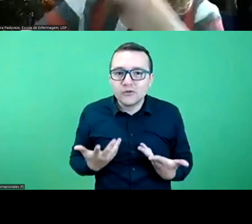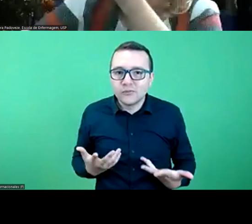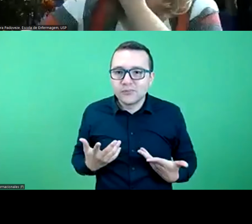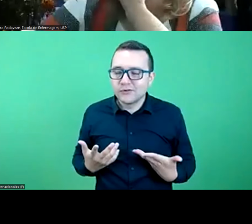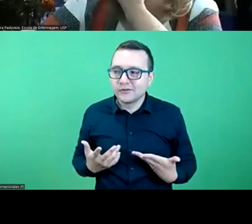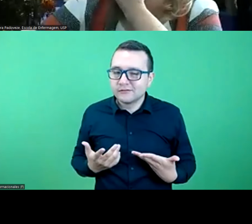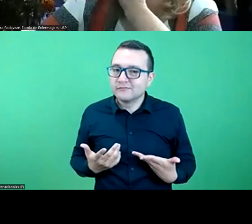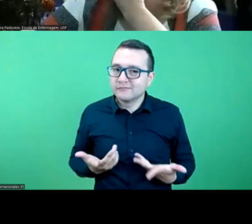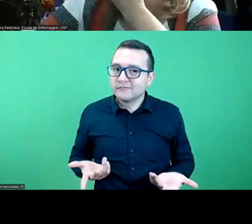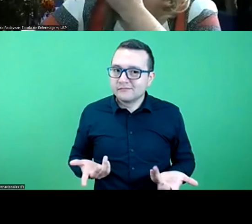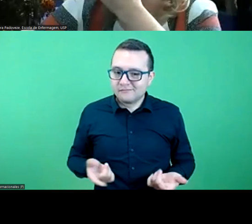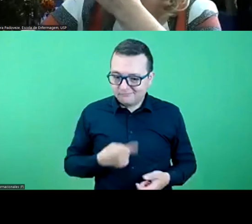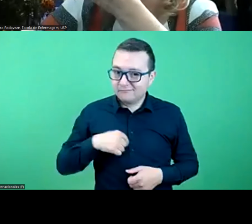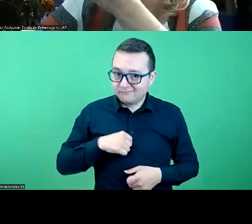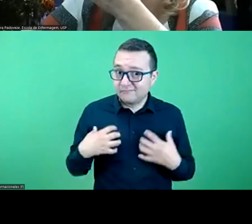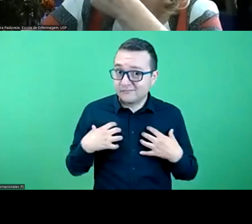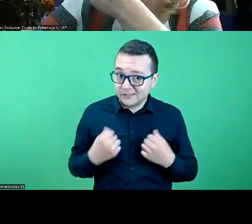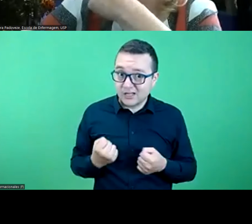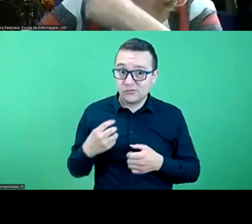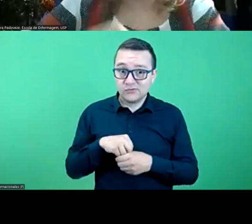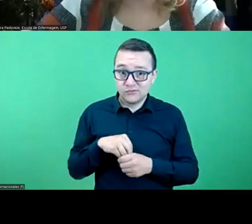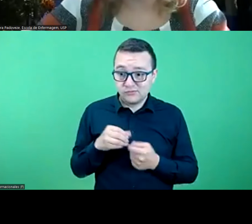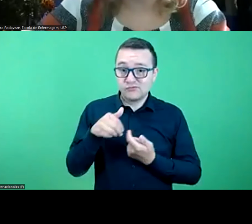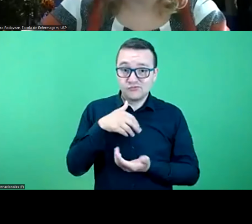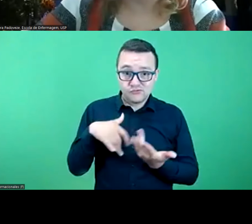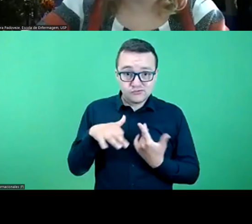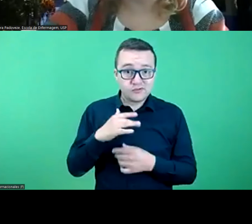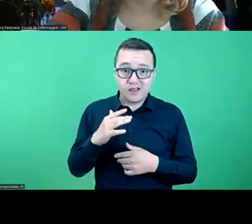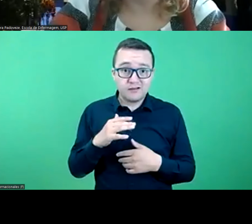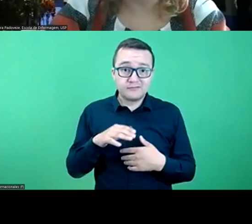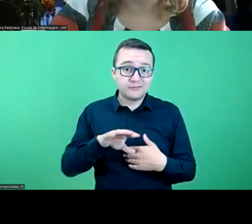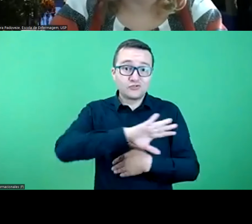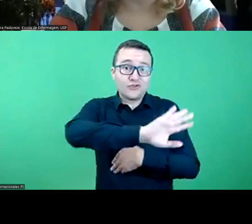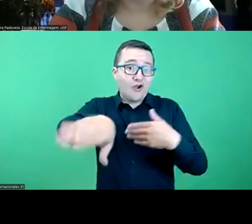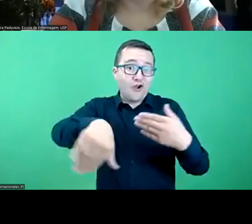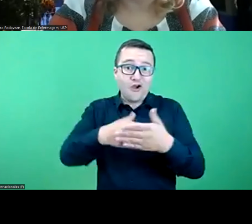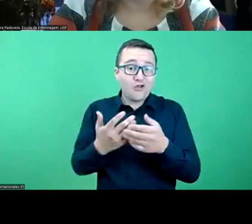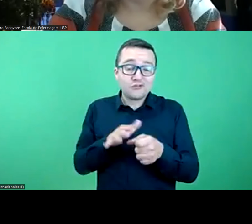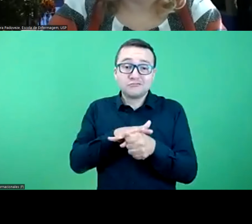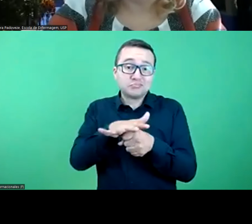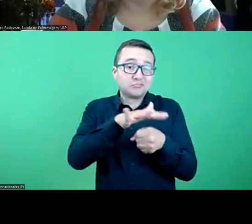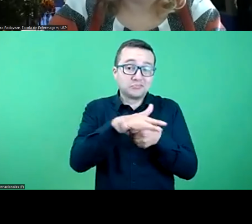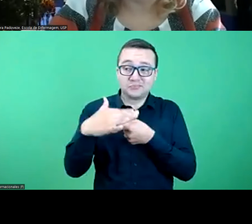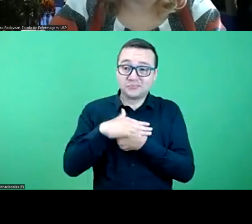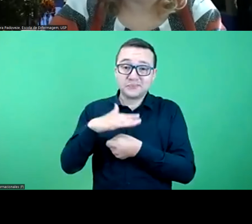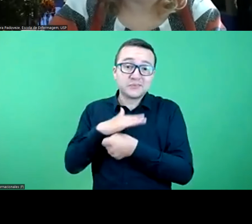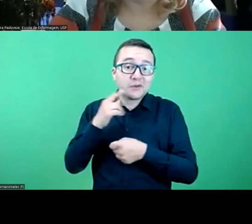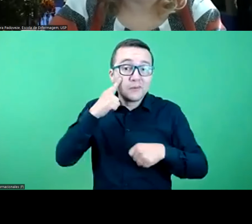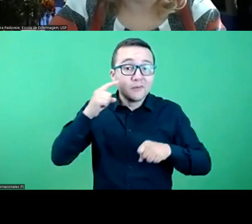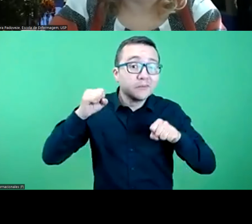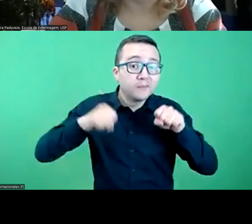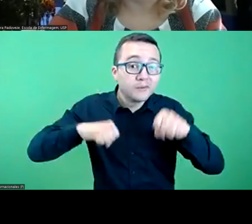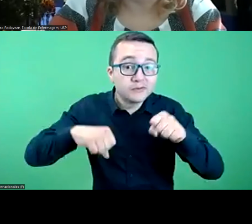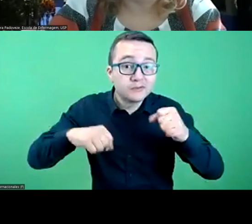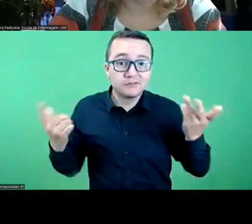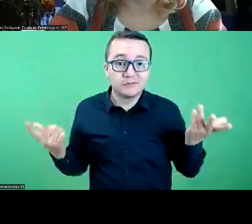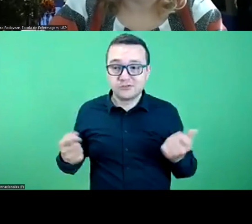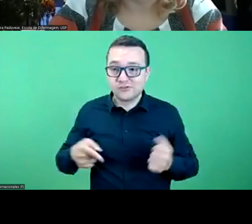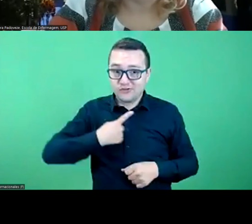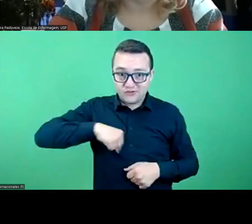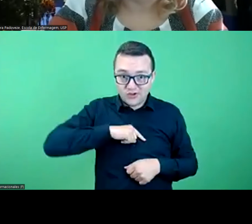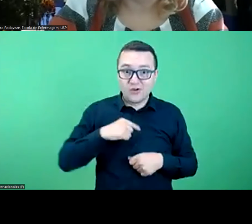que tenemos mayor riesgo, la realidad es que todos estamos expuestos, todos somos propensos, todos debemos ser parte de este